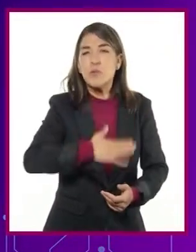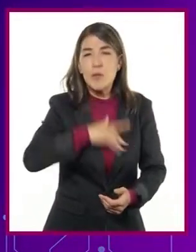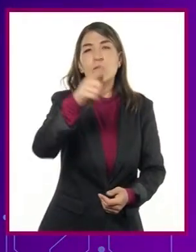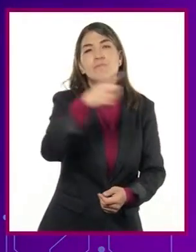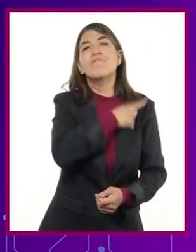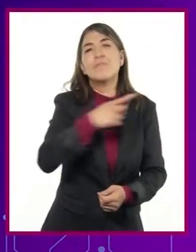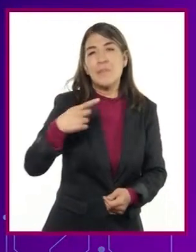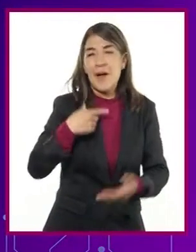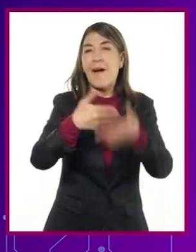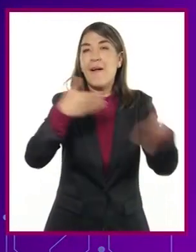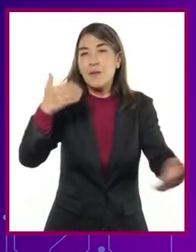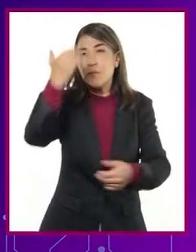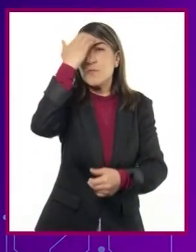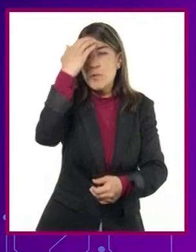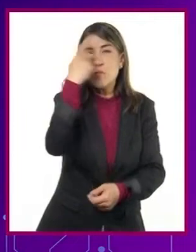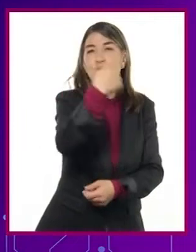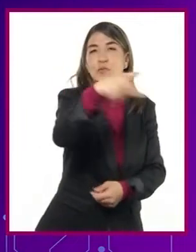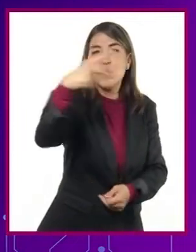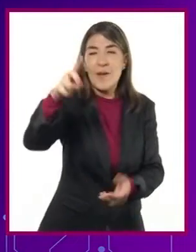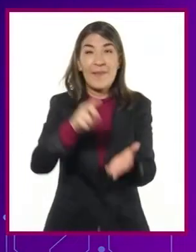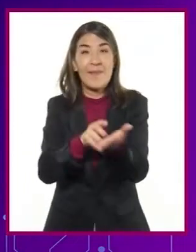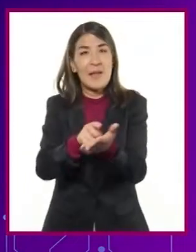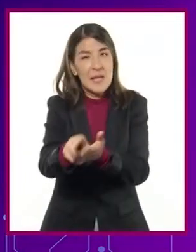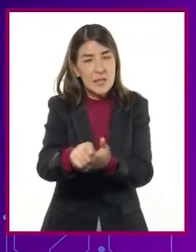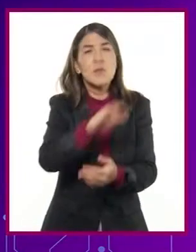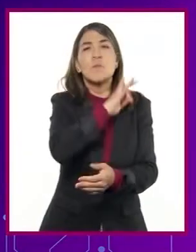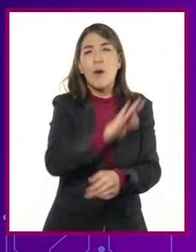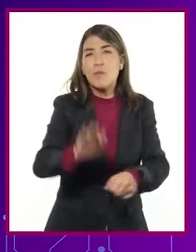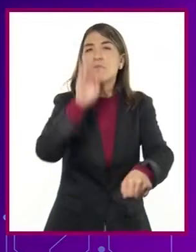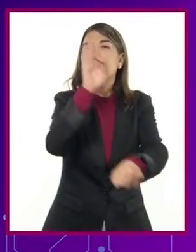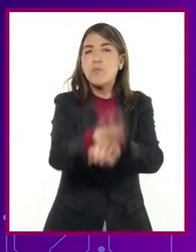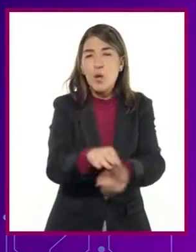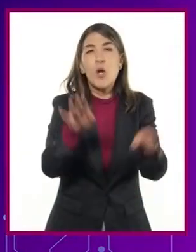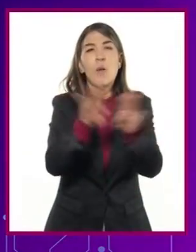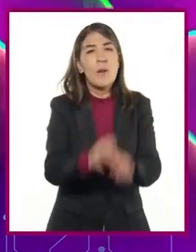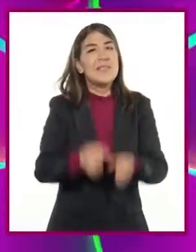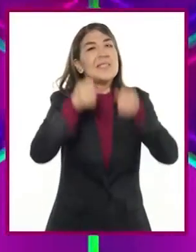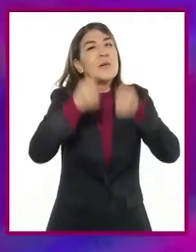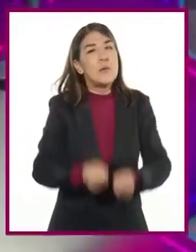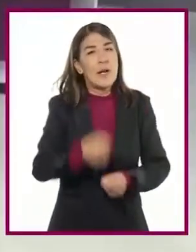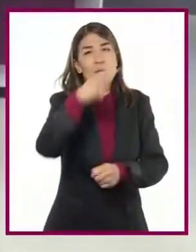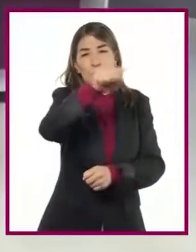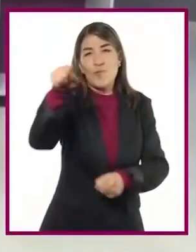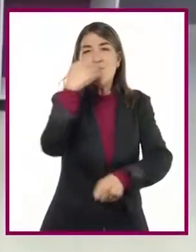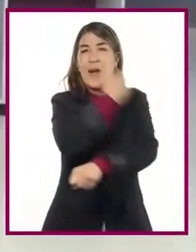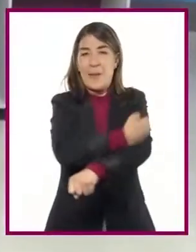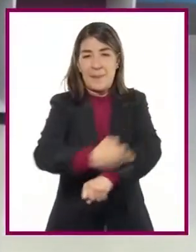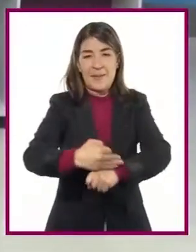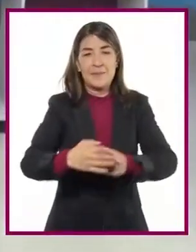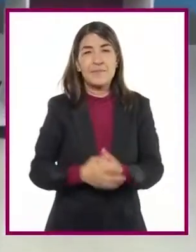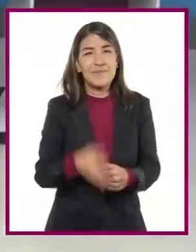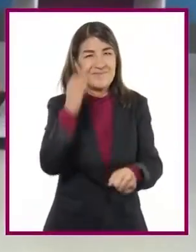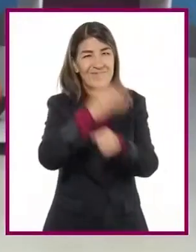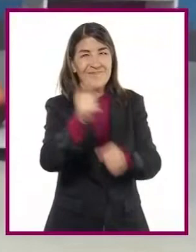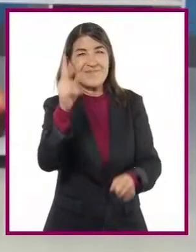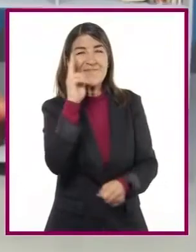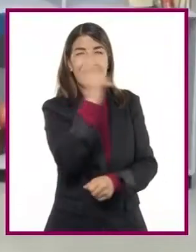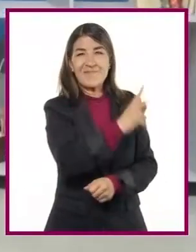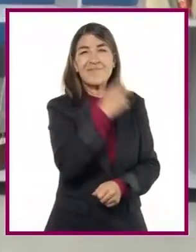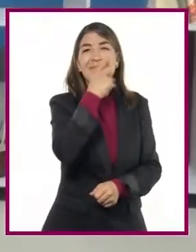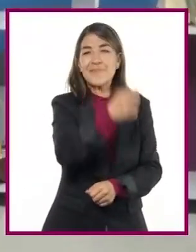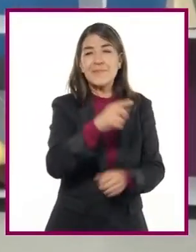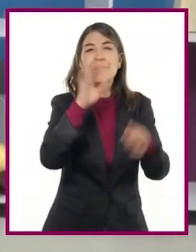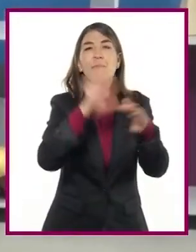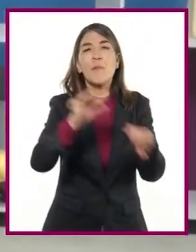tus derechos. Las leyes te protegen y brindan seguridad a tu familia. Como observamos y escuchamos,